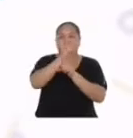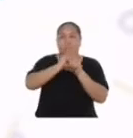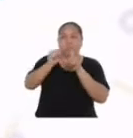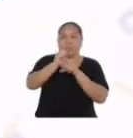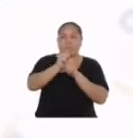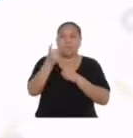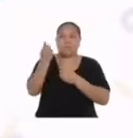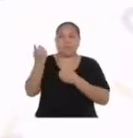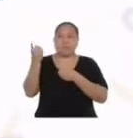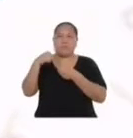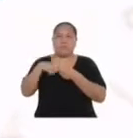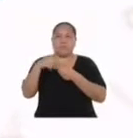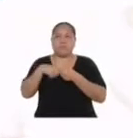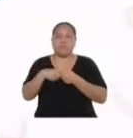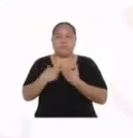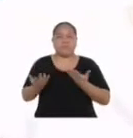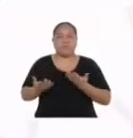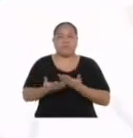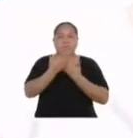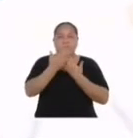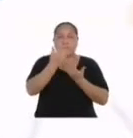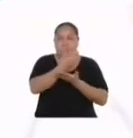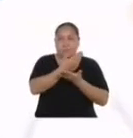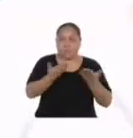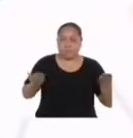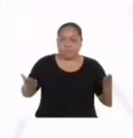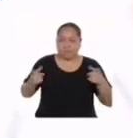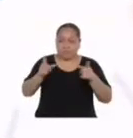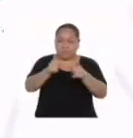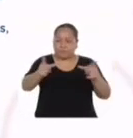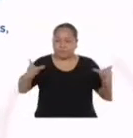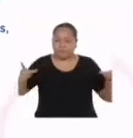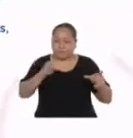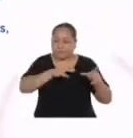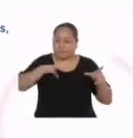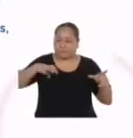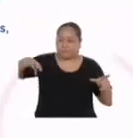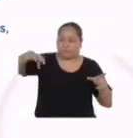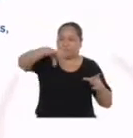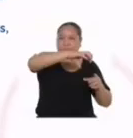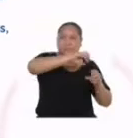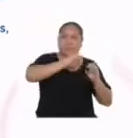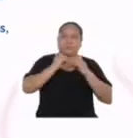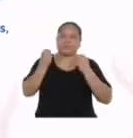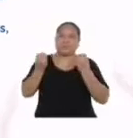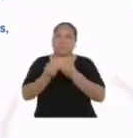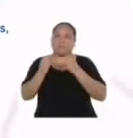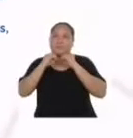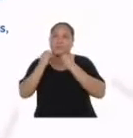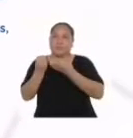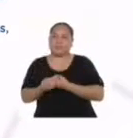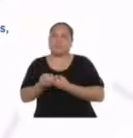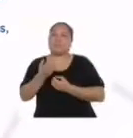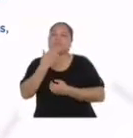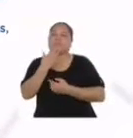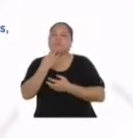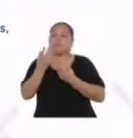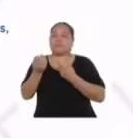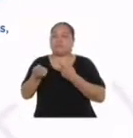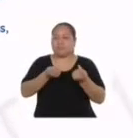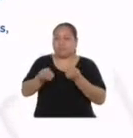Social. Está conformado por los elementos demográficos, institucionales, tenencia de la